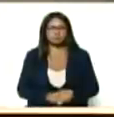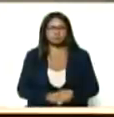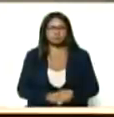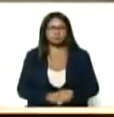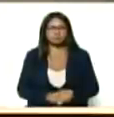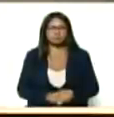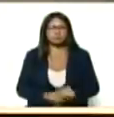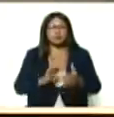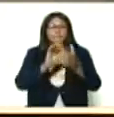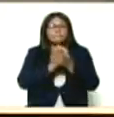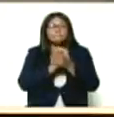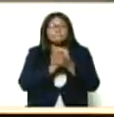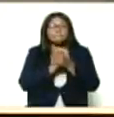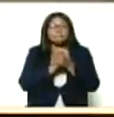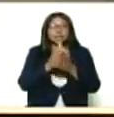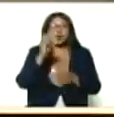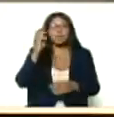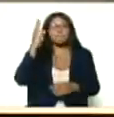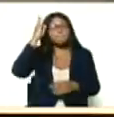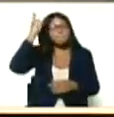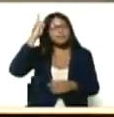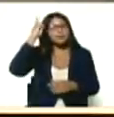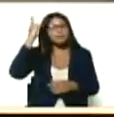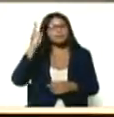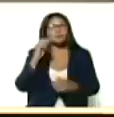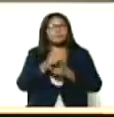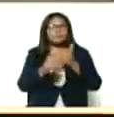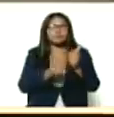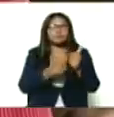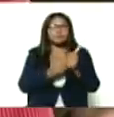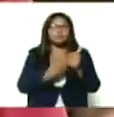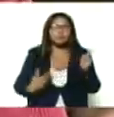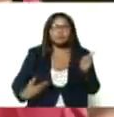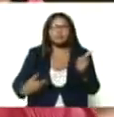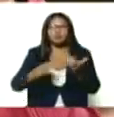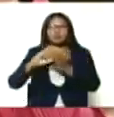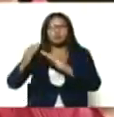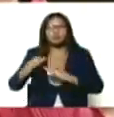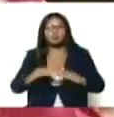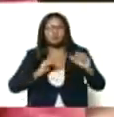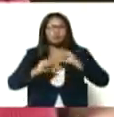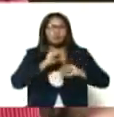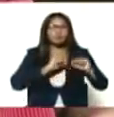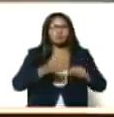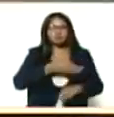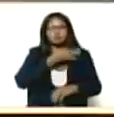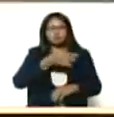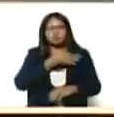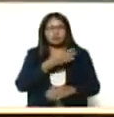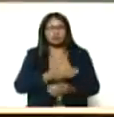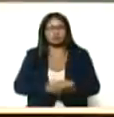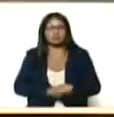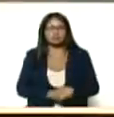Compañero Mervin Maldonado, vicepresidente de Comunas y Movimientos Sociales del partido.